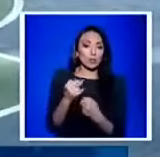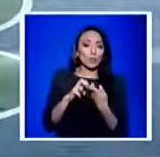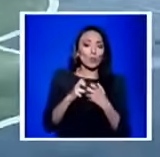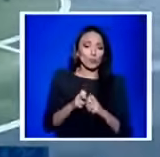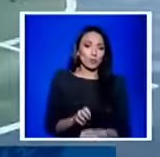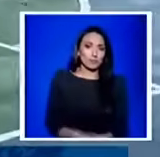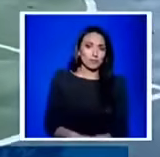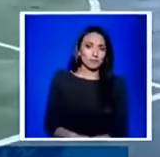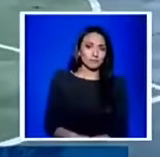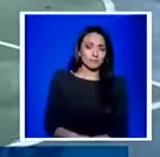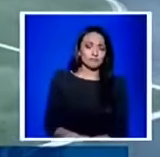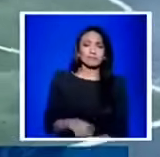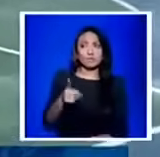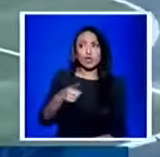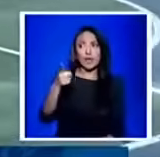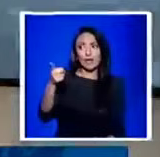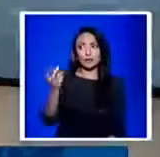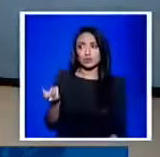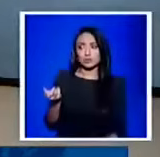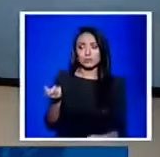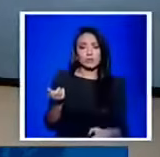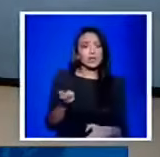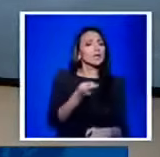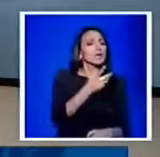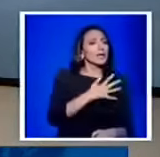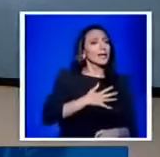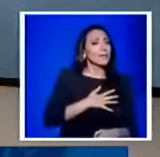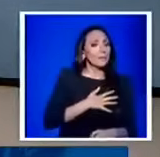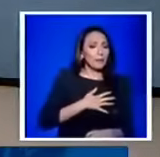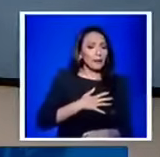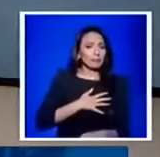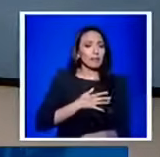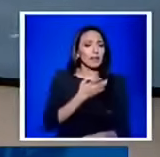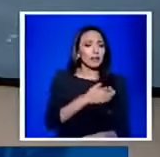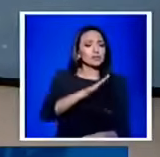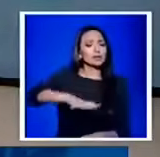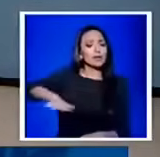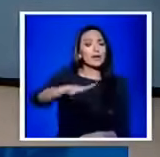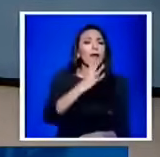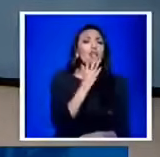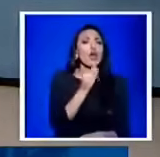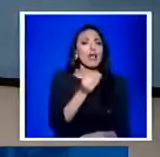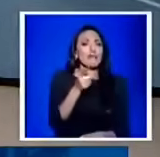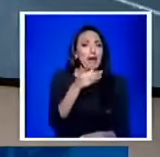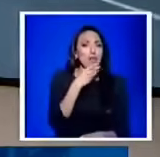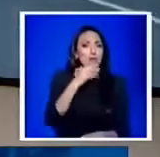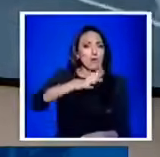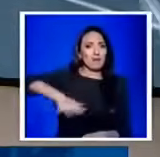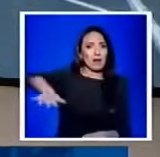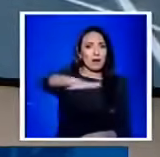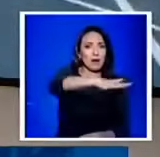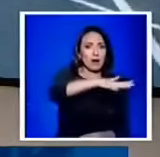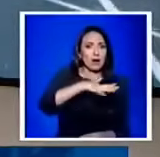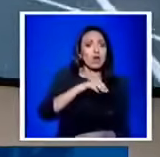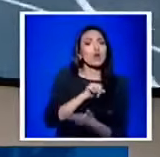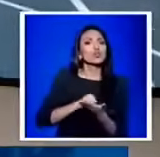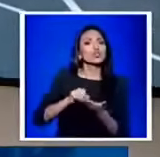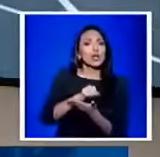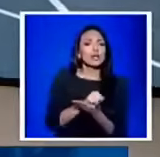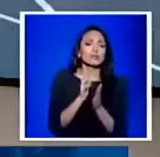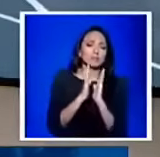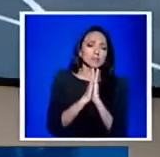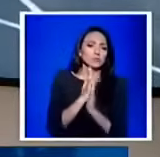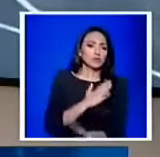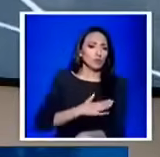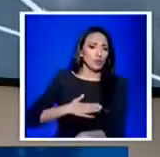deportistas. Qué pena, don Marcos, lo que nos cuenta. Sí, esta es la administración Eloy Alfaro, esto es en Solanda, y es necesario que por favor